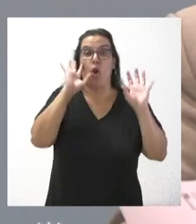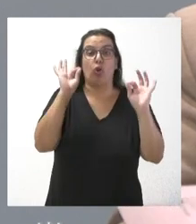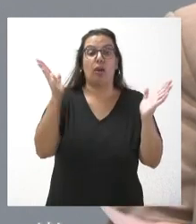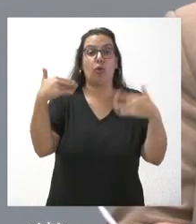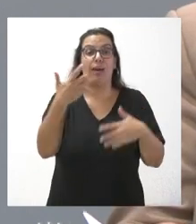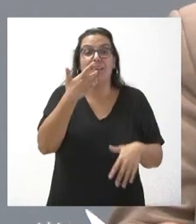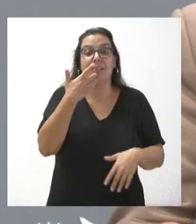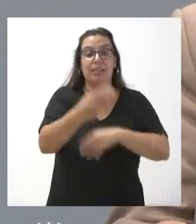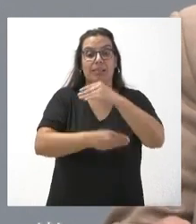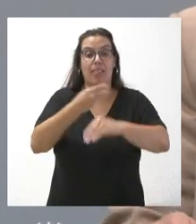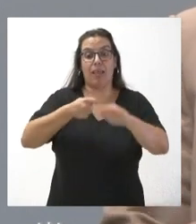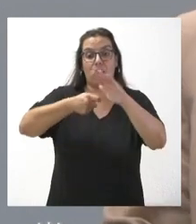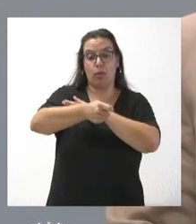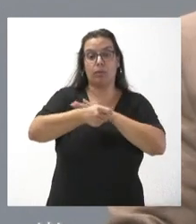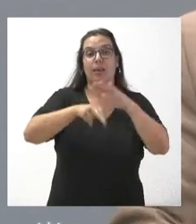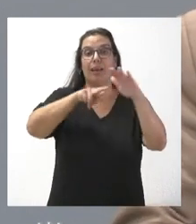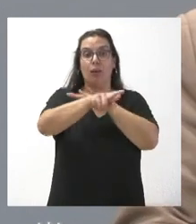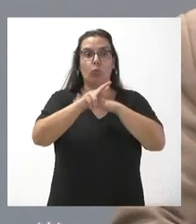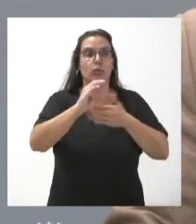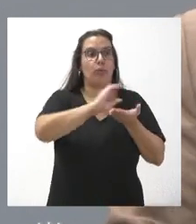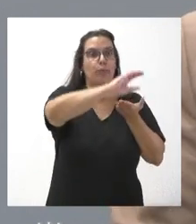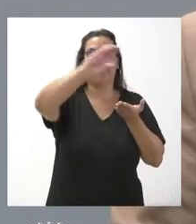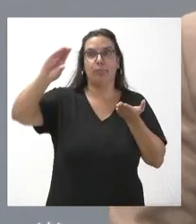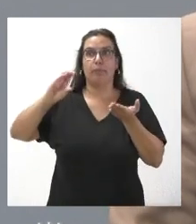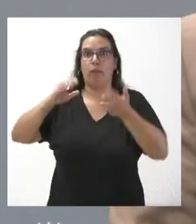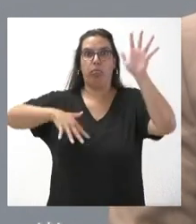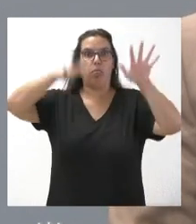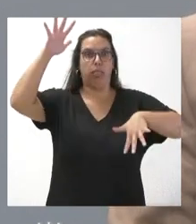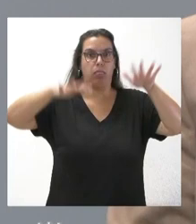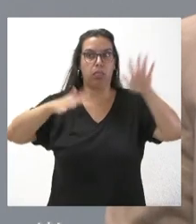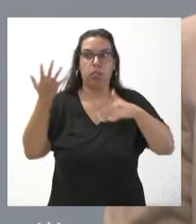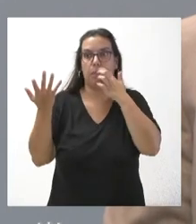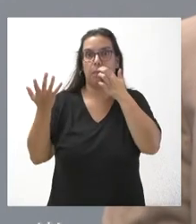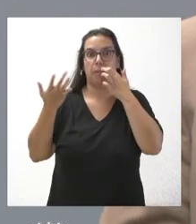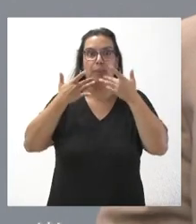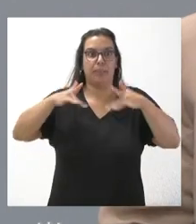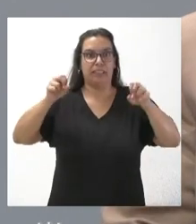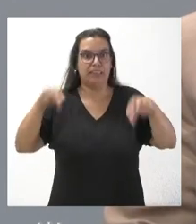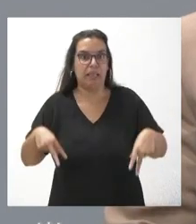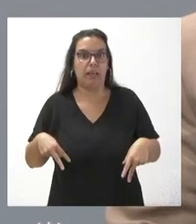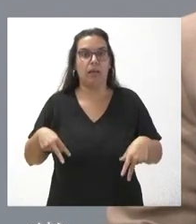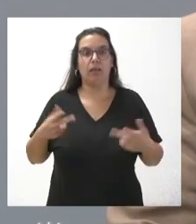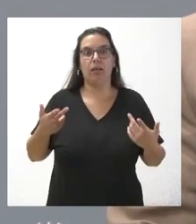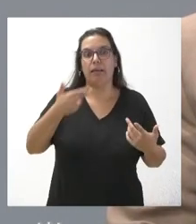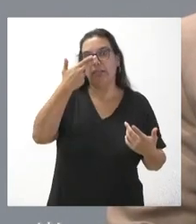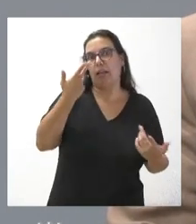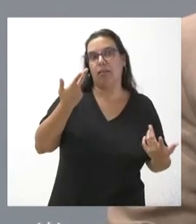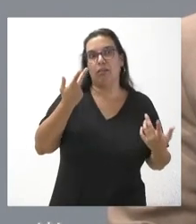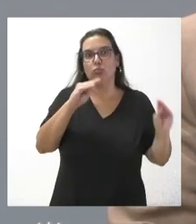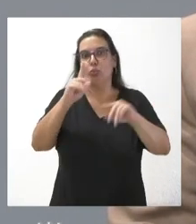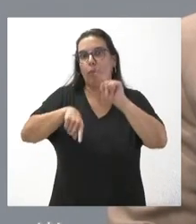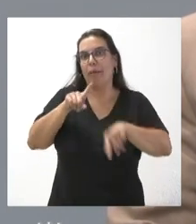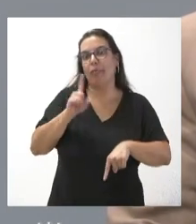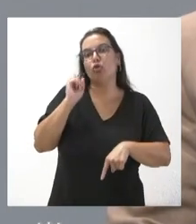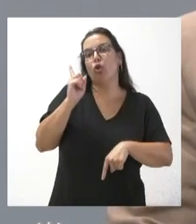es que estos recursos se distribuyan de forma desigual, de forma no objetiva y dirigida solo a algunas